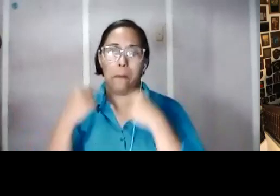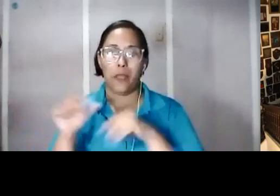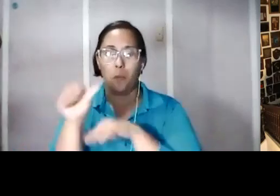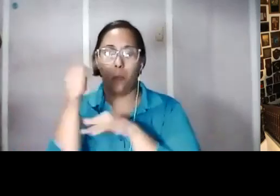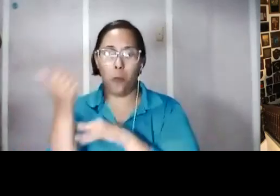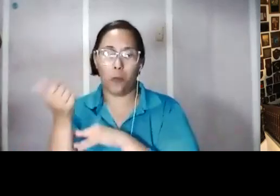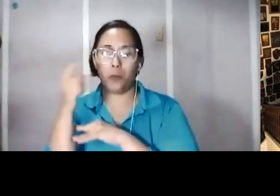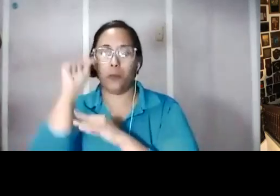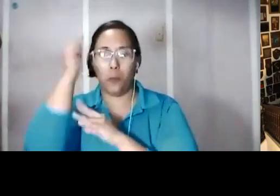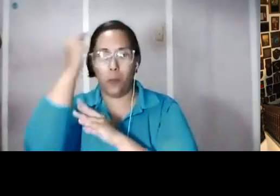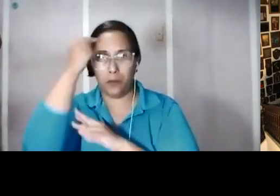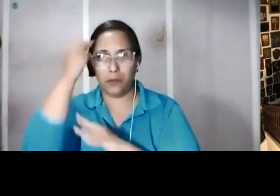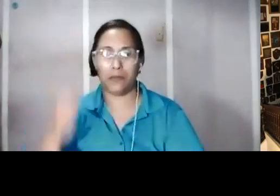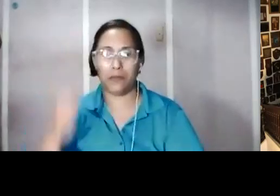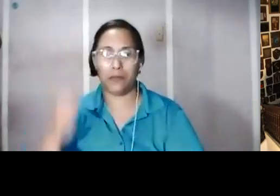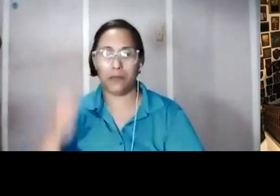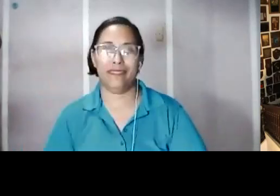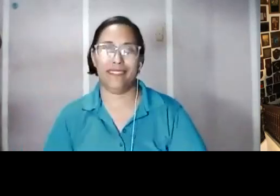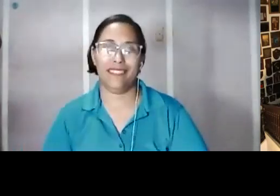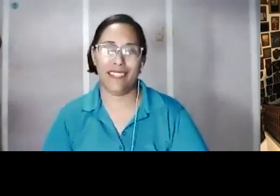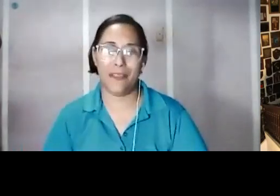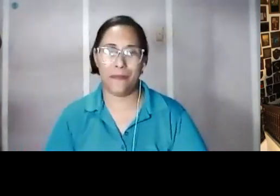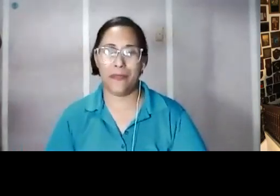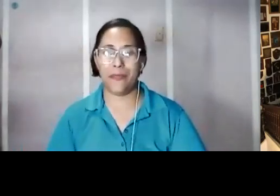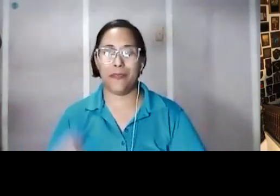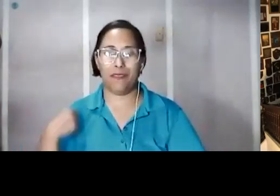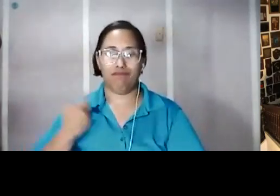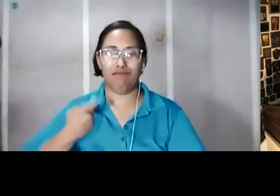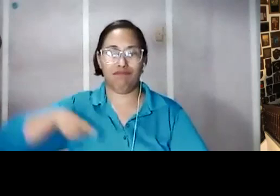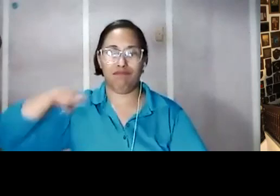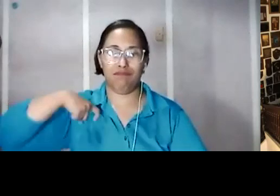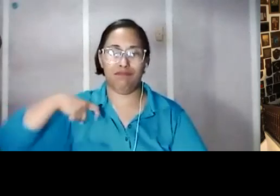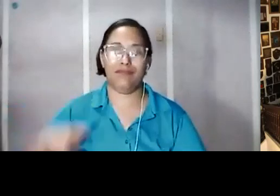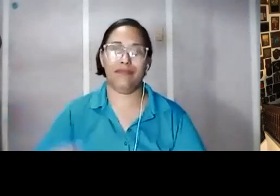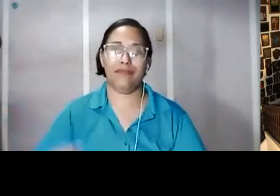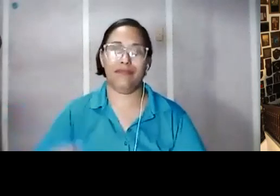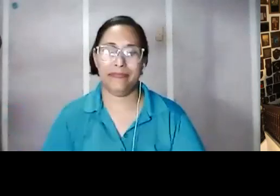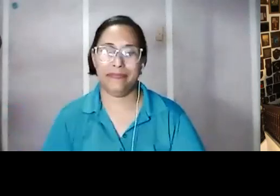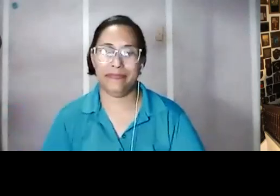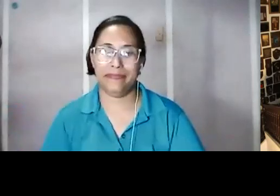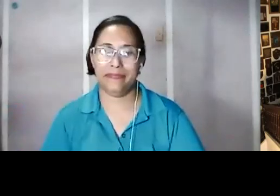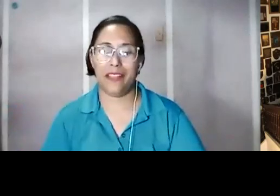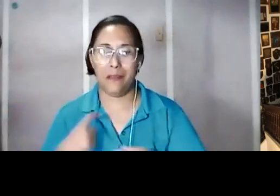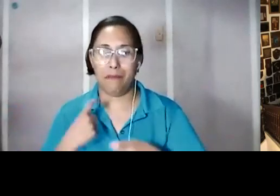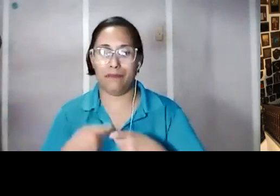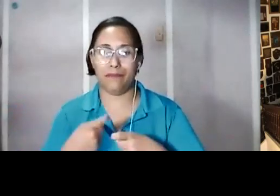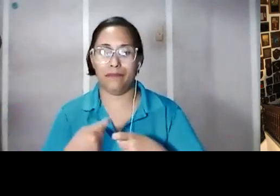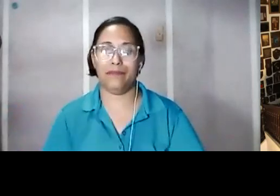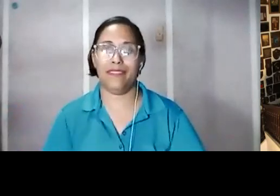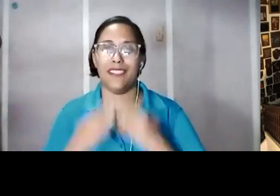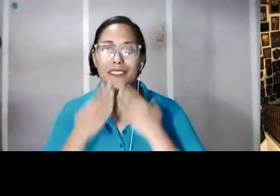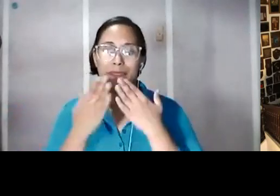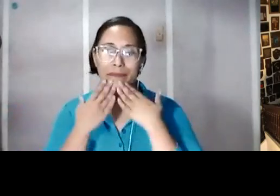entonces puso el inglés y el español. Eso Así es ya, así. sí,